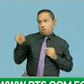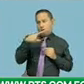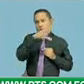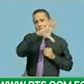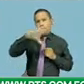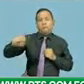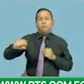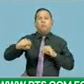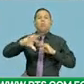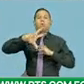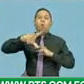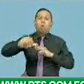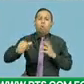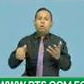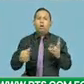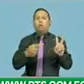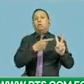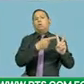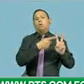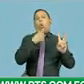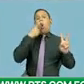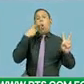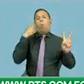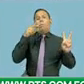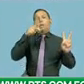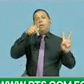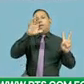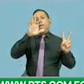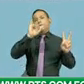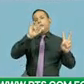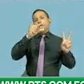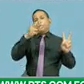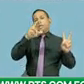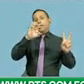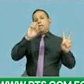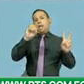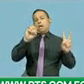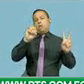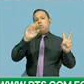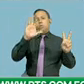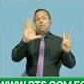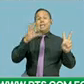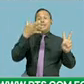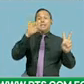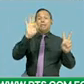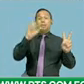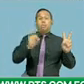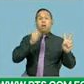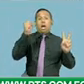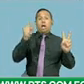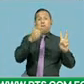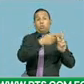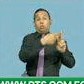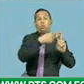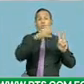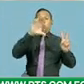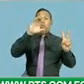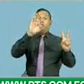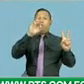Como Michel Pacheco Tigrero, de 19 años de edad, y Freddy Cabezas Canales, de 24,